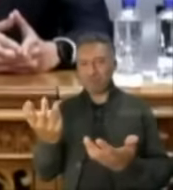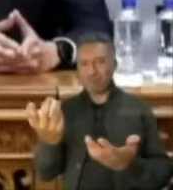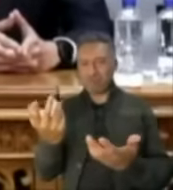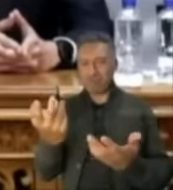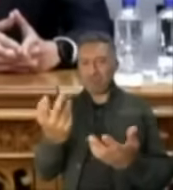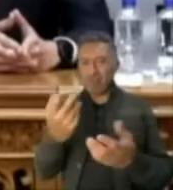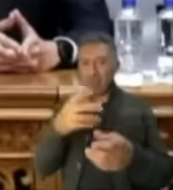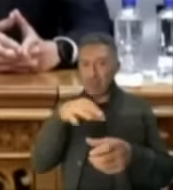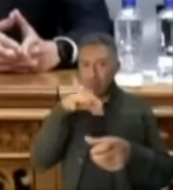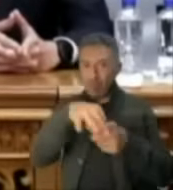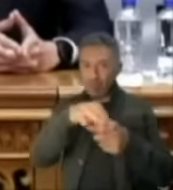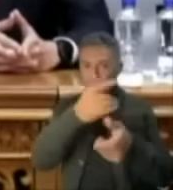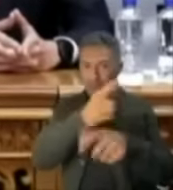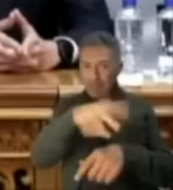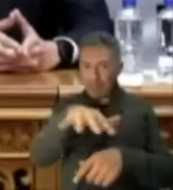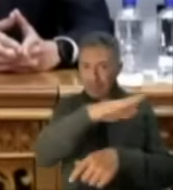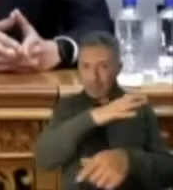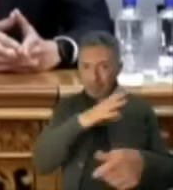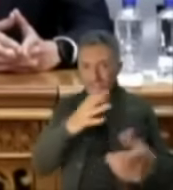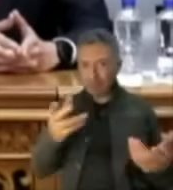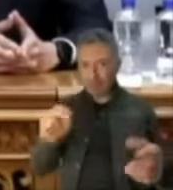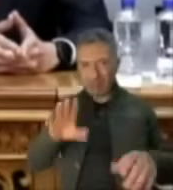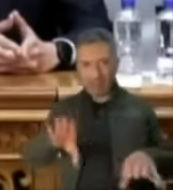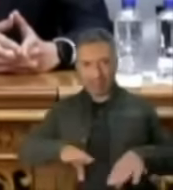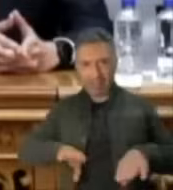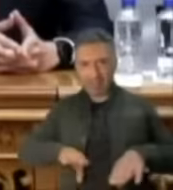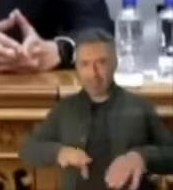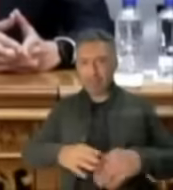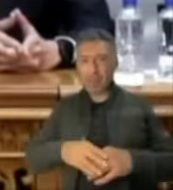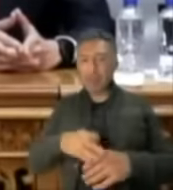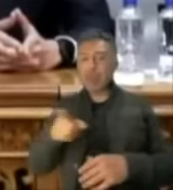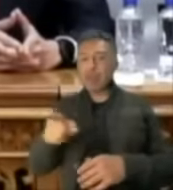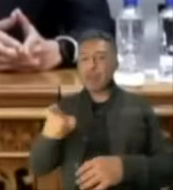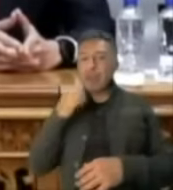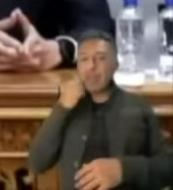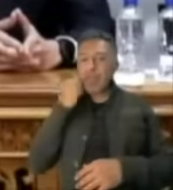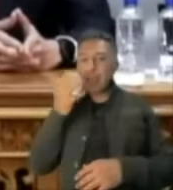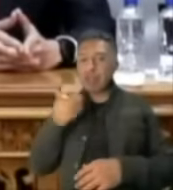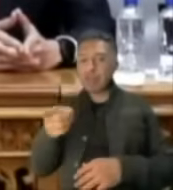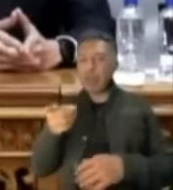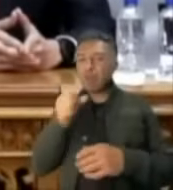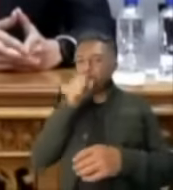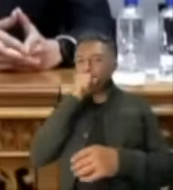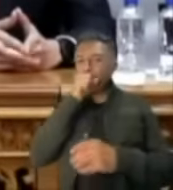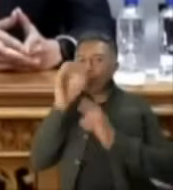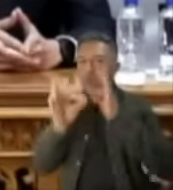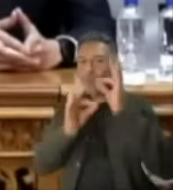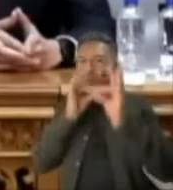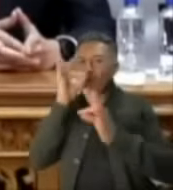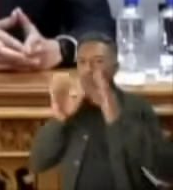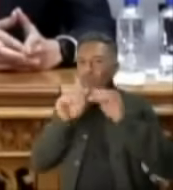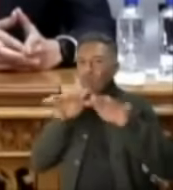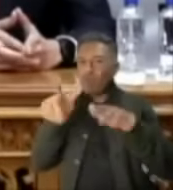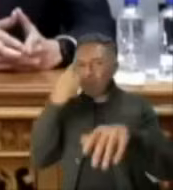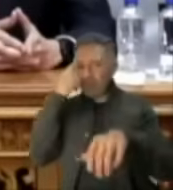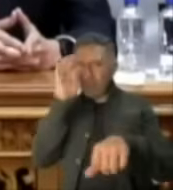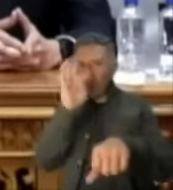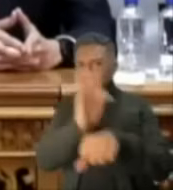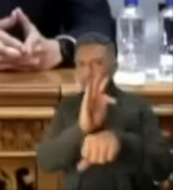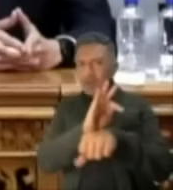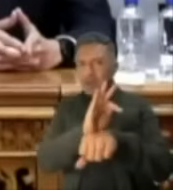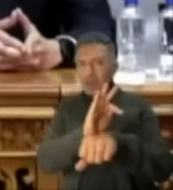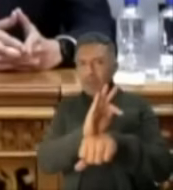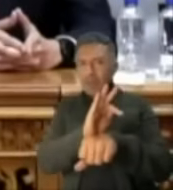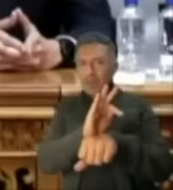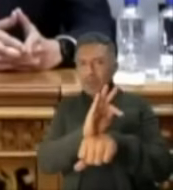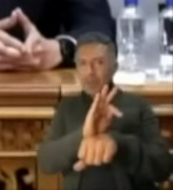querían? De que él hiciera campaña en favor de